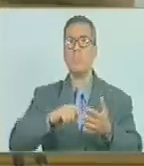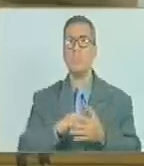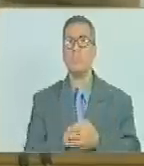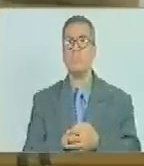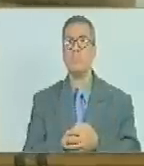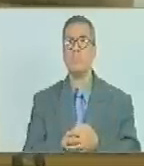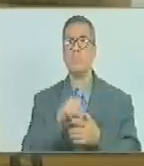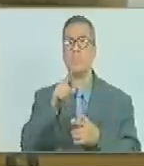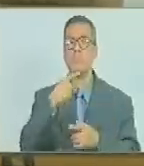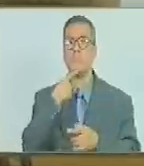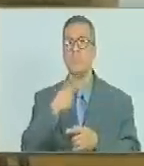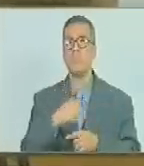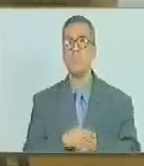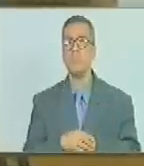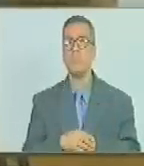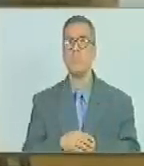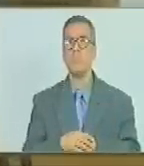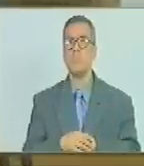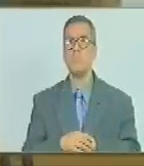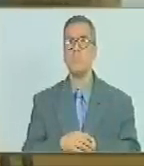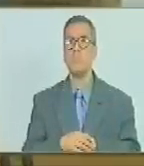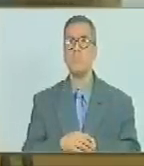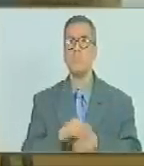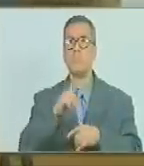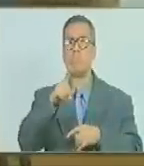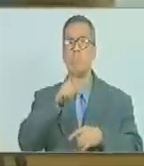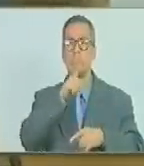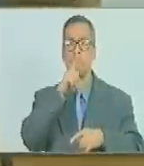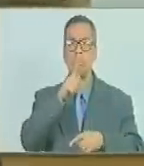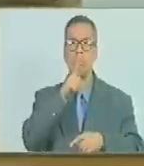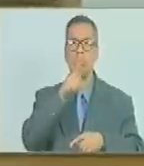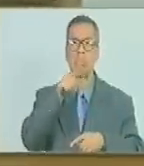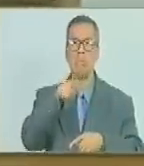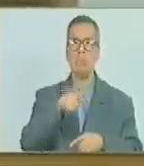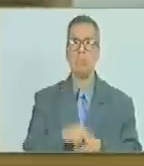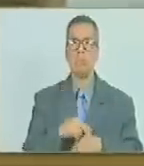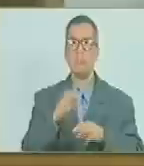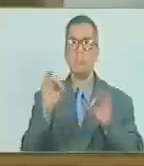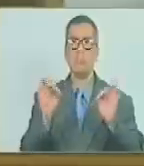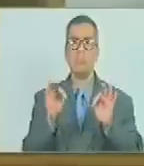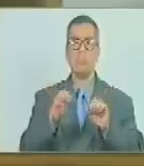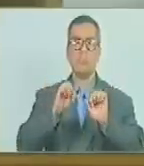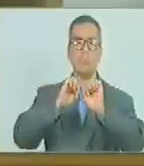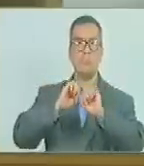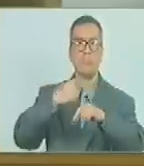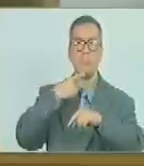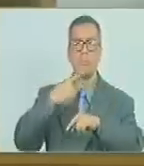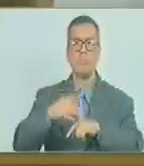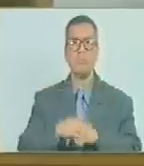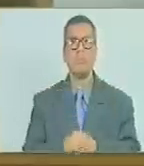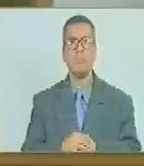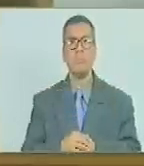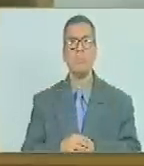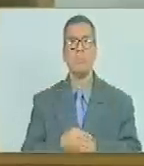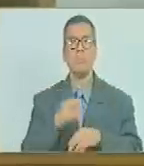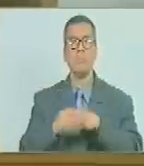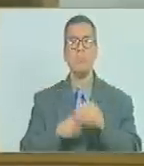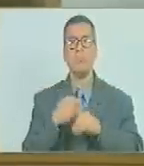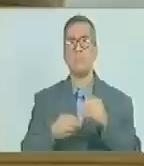que es la expresión más asquerosa, más repulsiva en